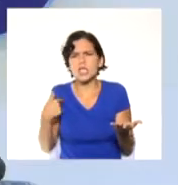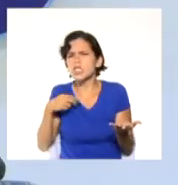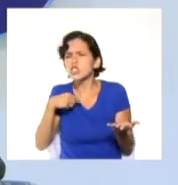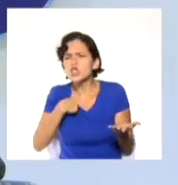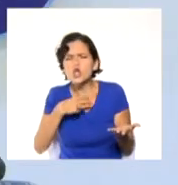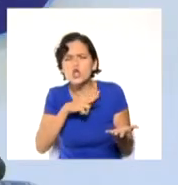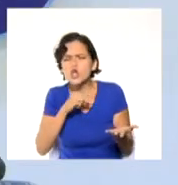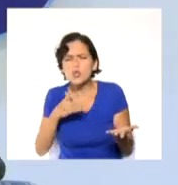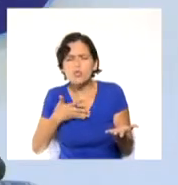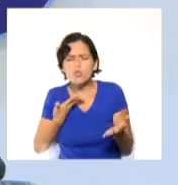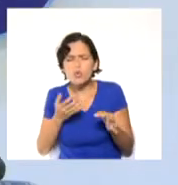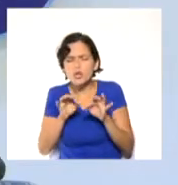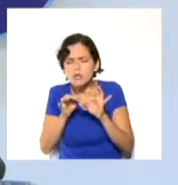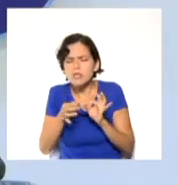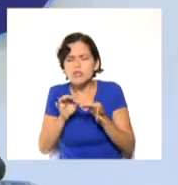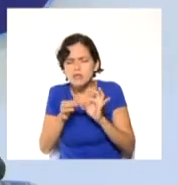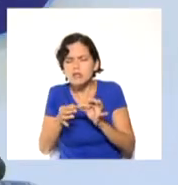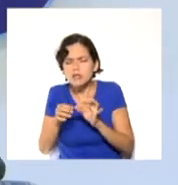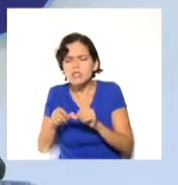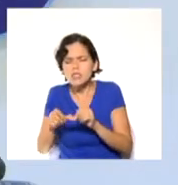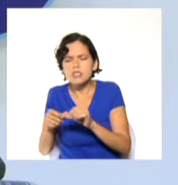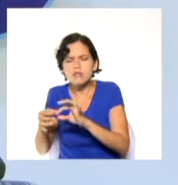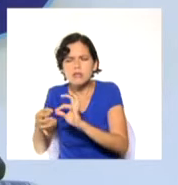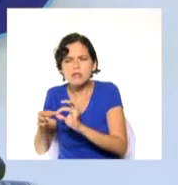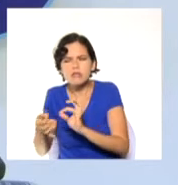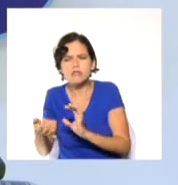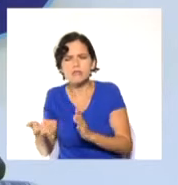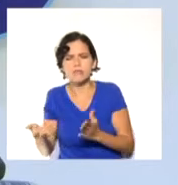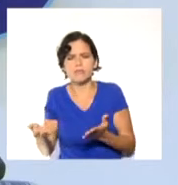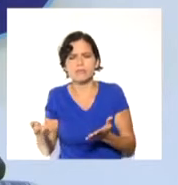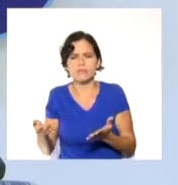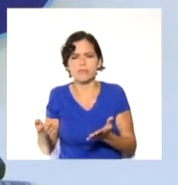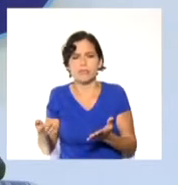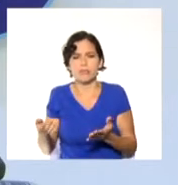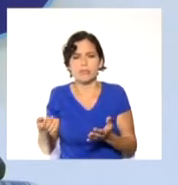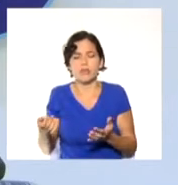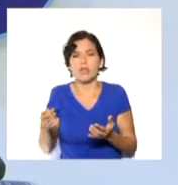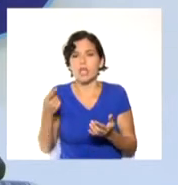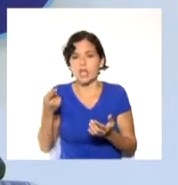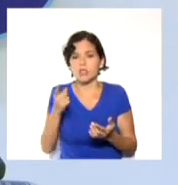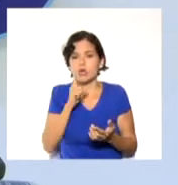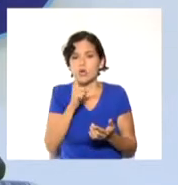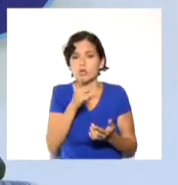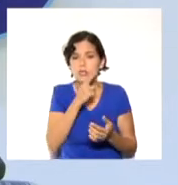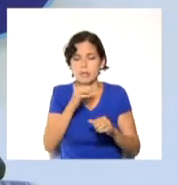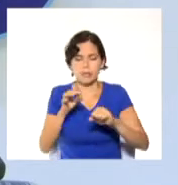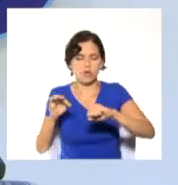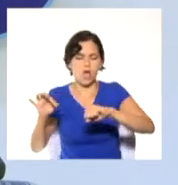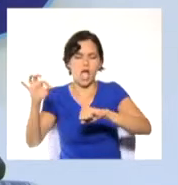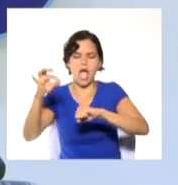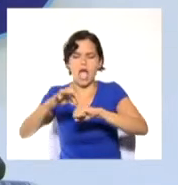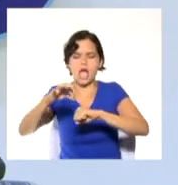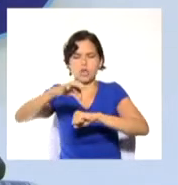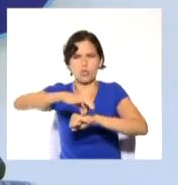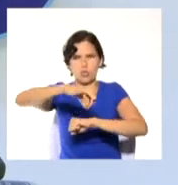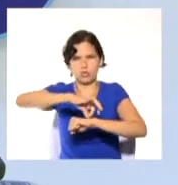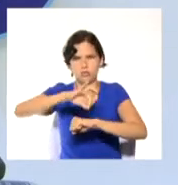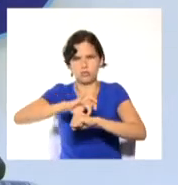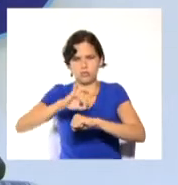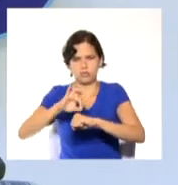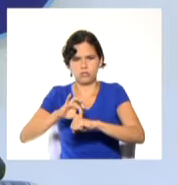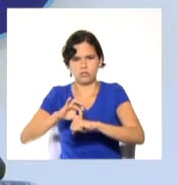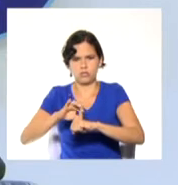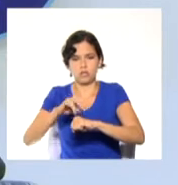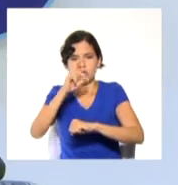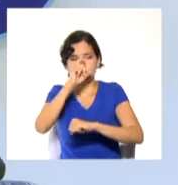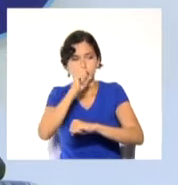puedo dividir y seguir dividiendo? Bueno, eso lo llamamos átomo.